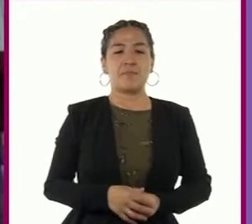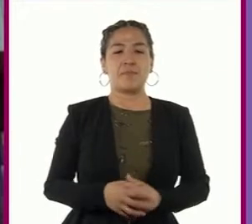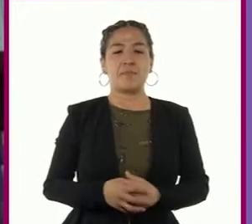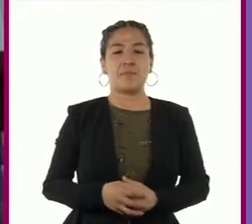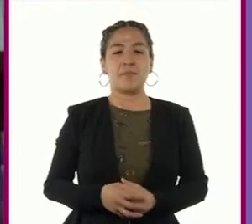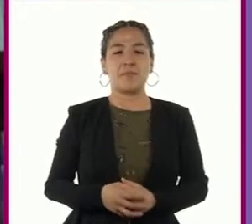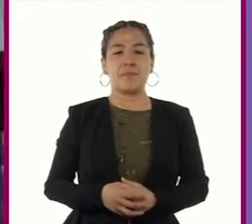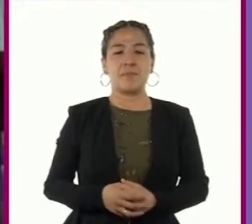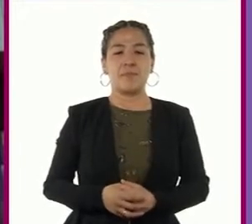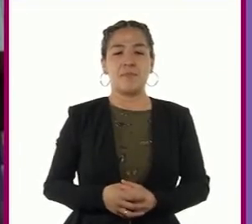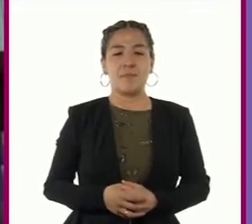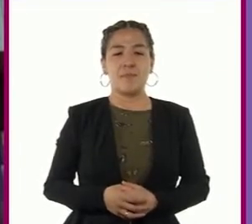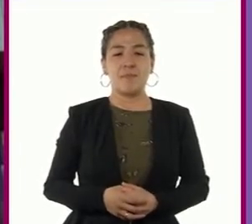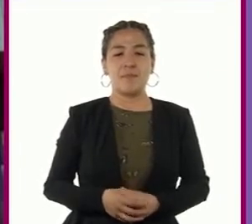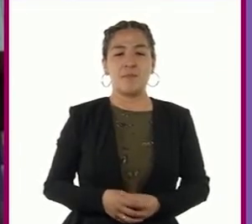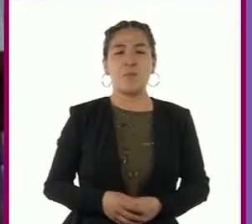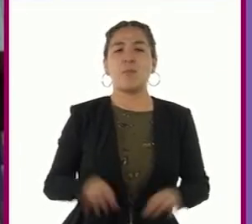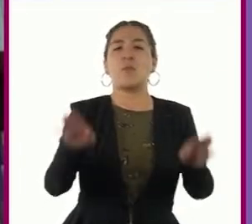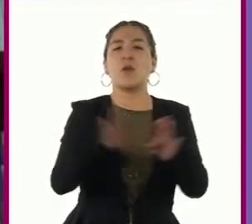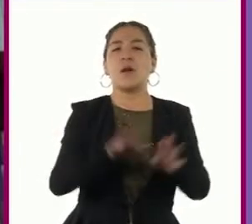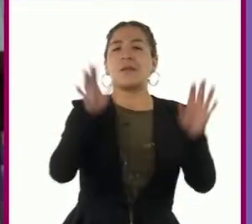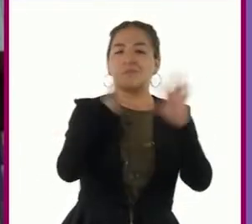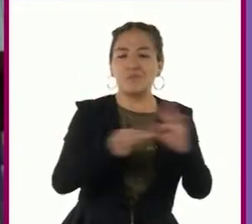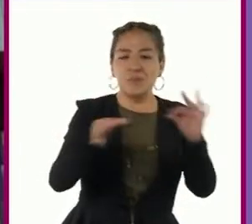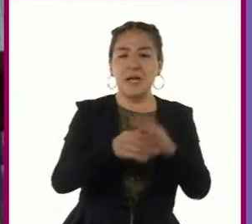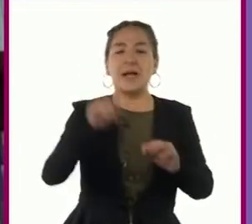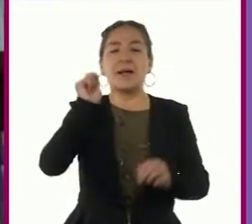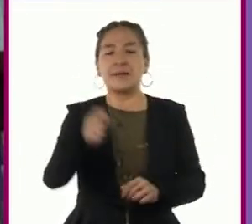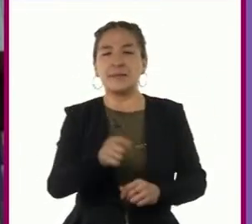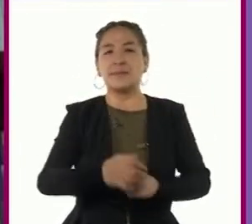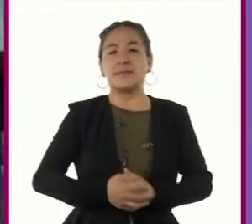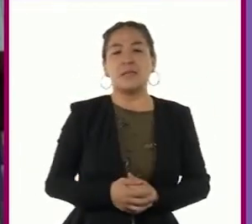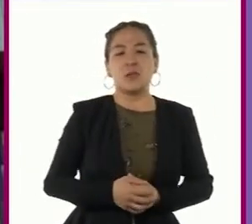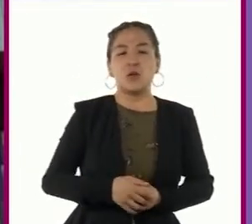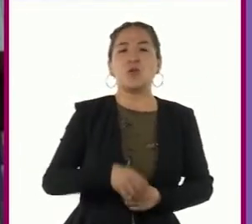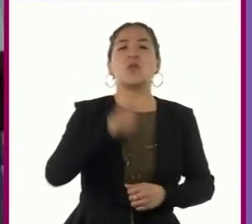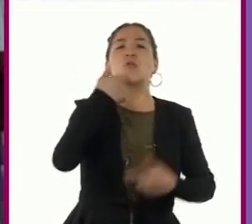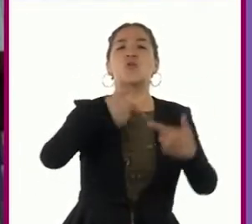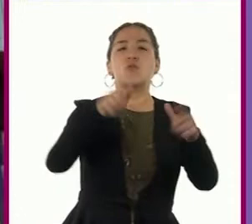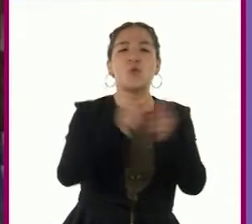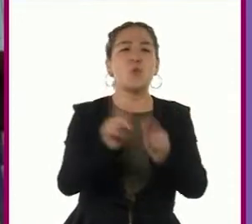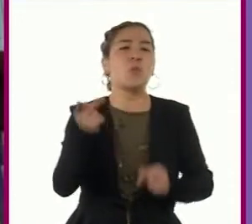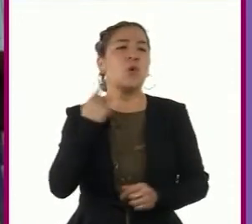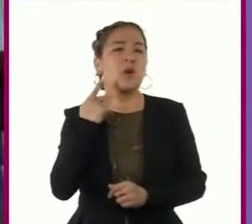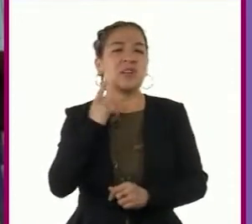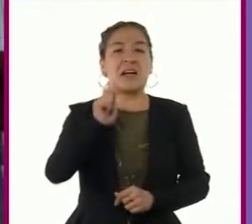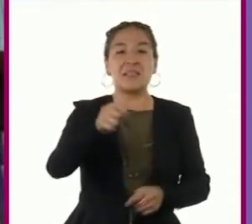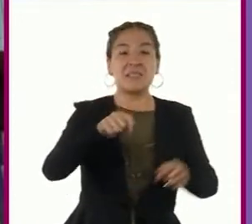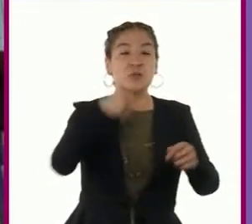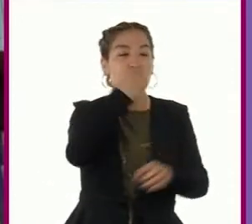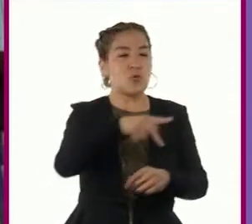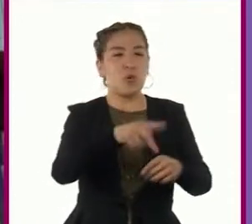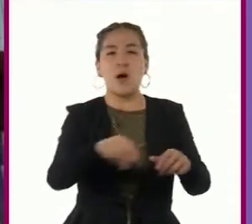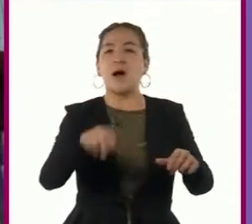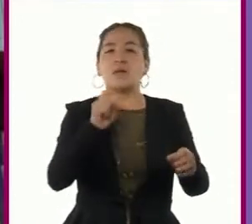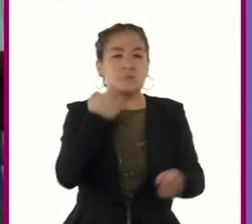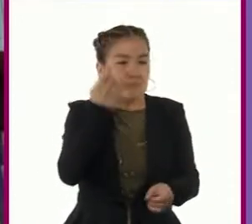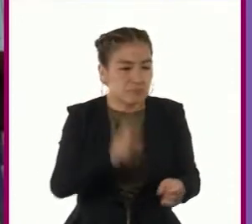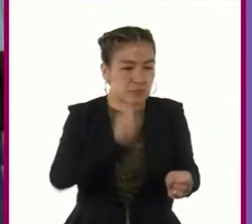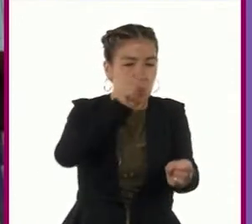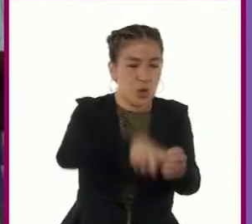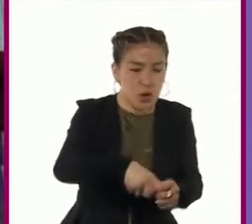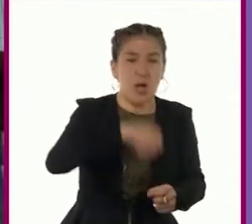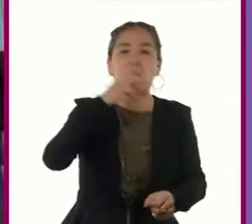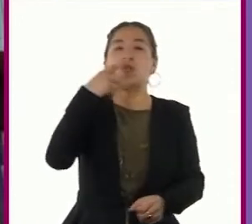Desde un punto de vista doctrinal, Ramón Cortarello define a los partidos políticos como toda asociación voluntaria, perdurable